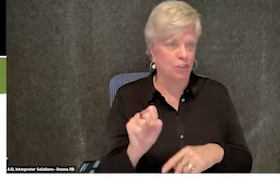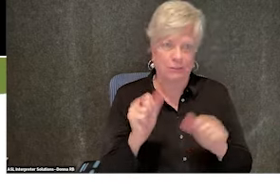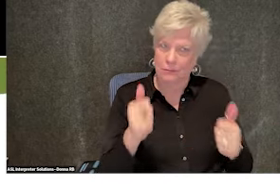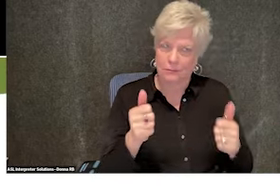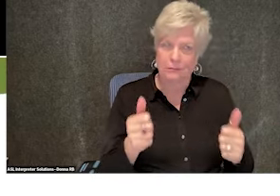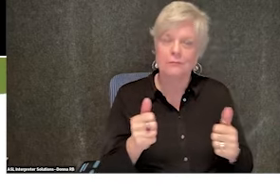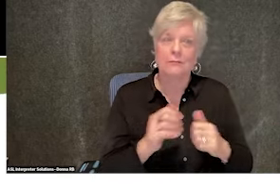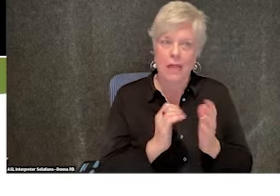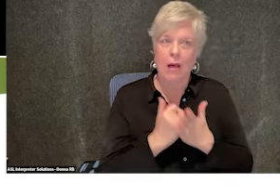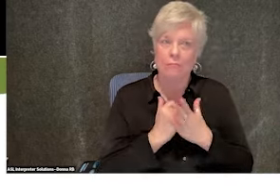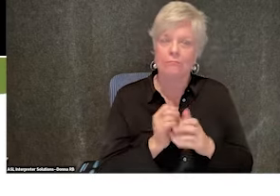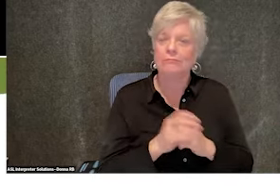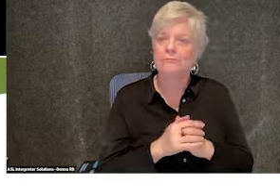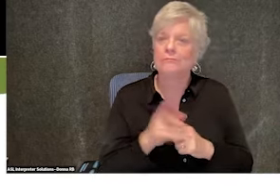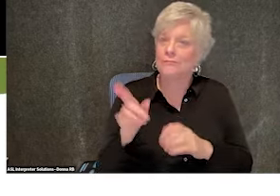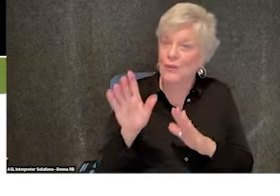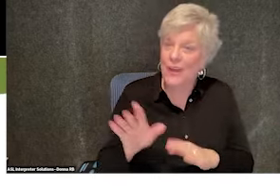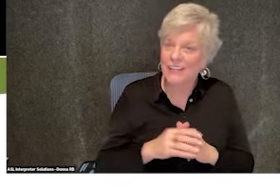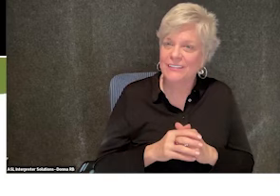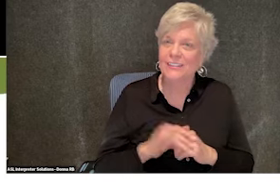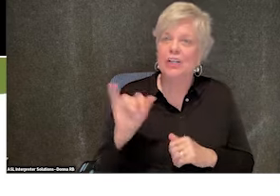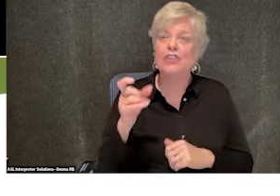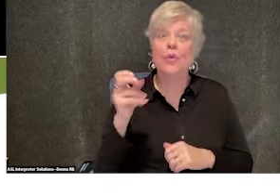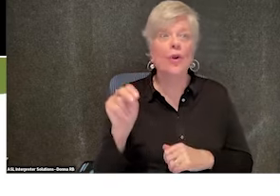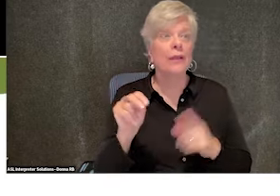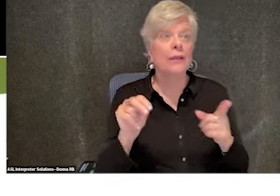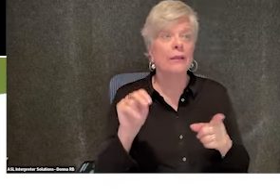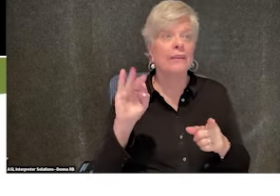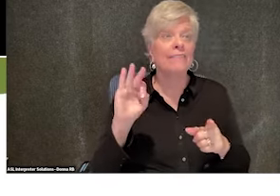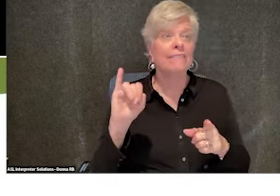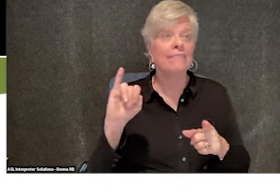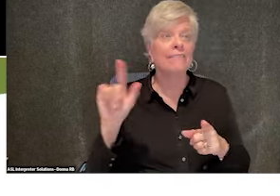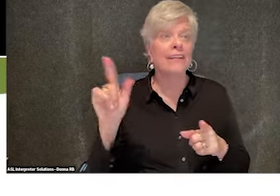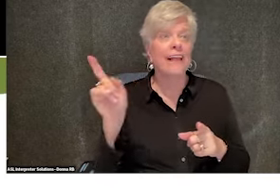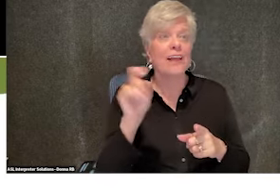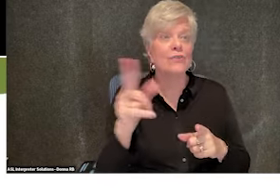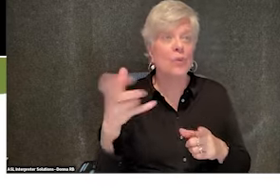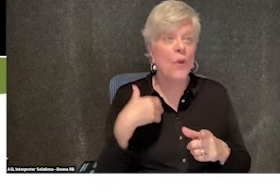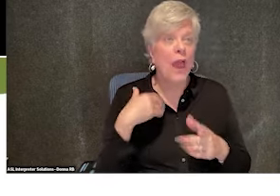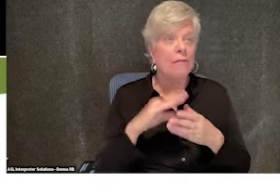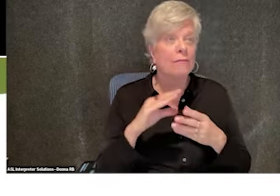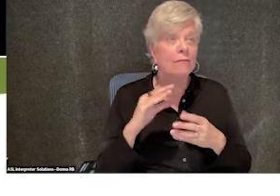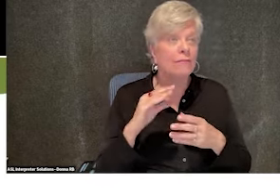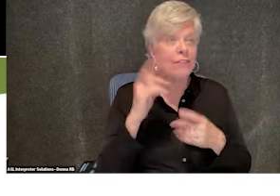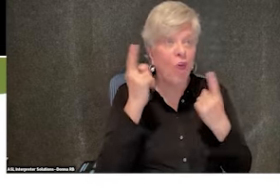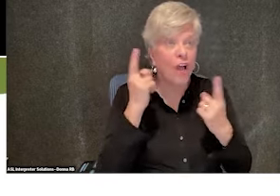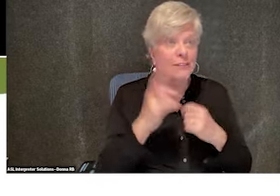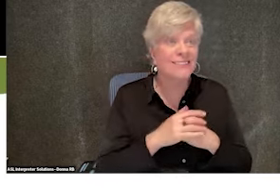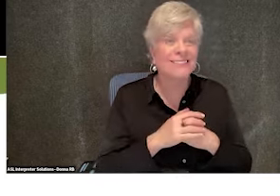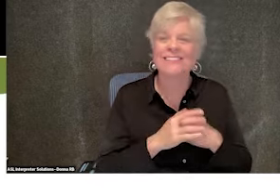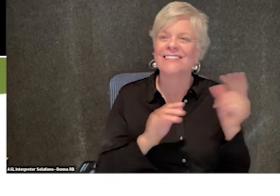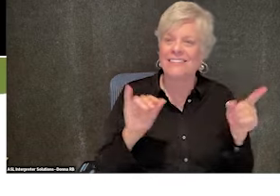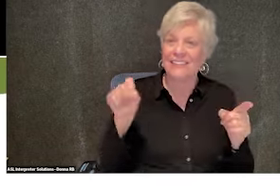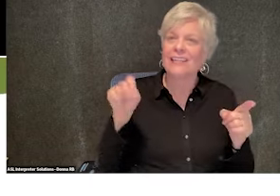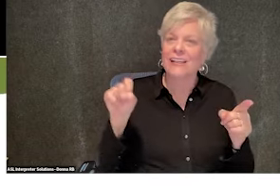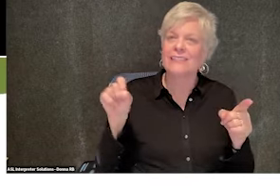varias cosas también, pero una cosa excelente, porque yo vivo con mis padres, entonces si yo quiero quedar en